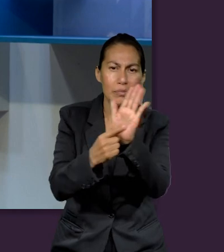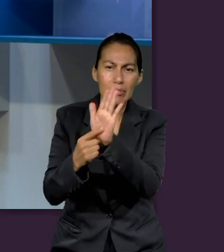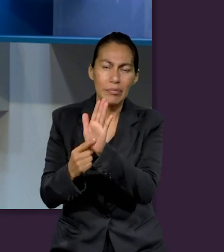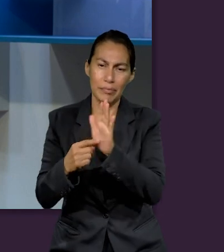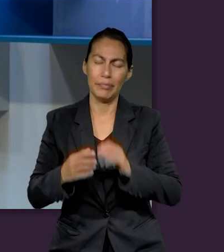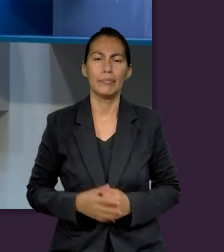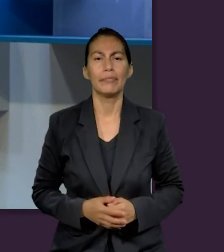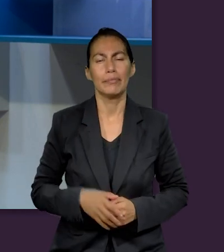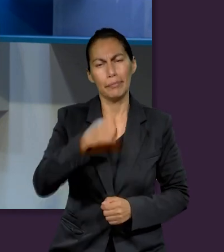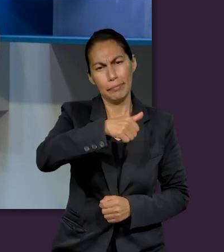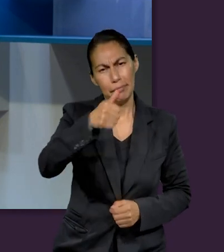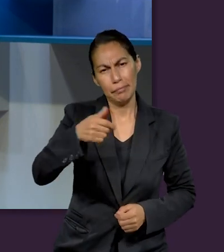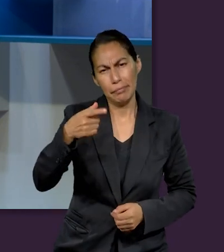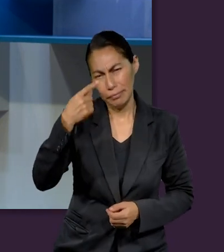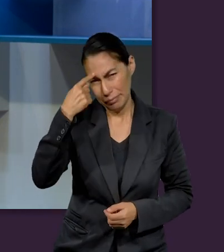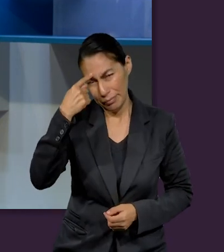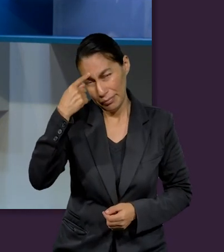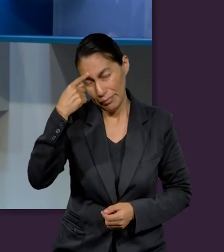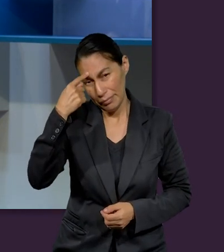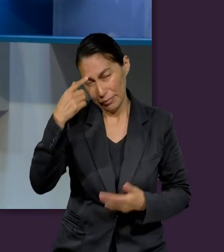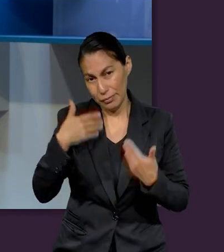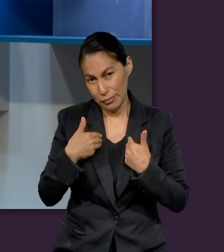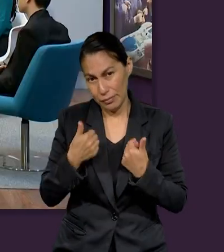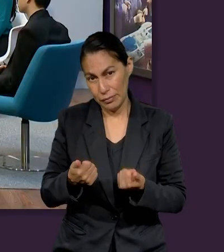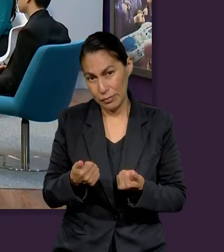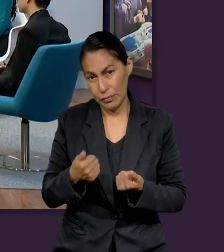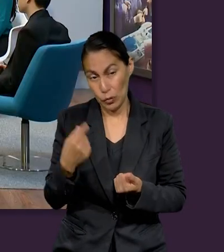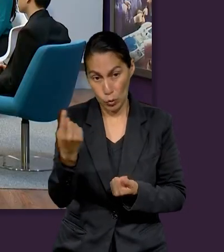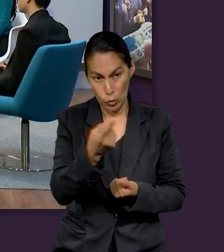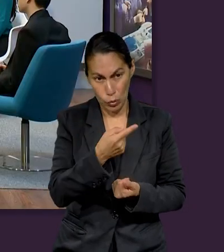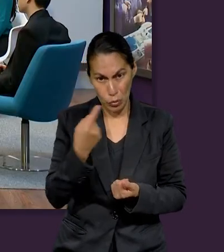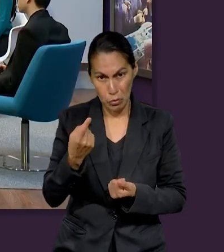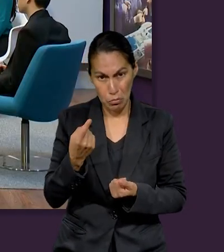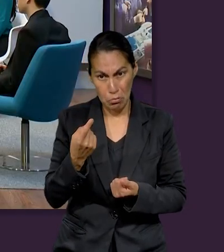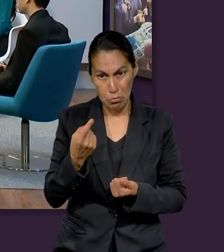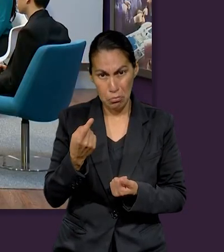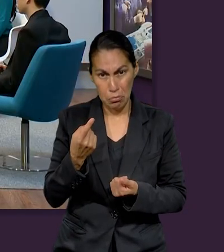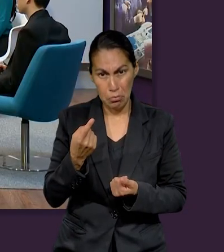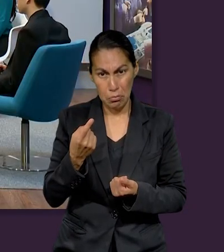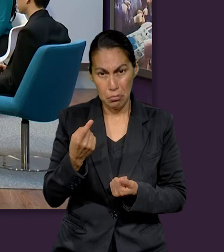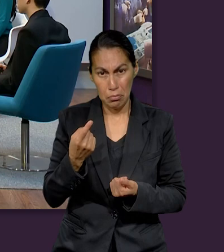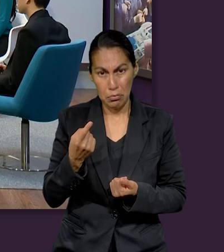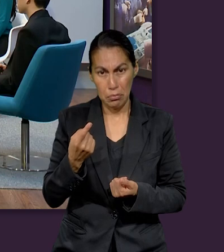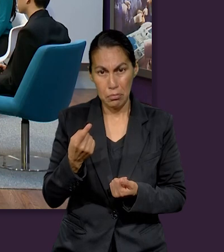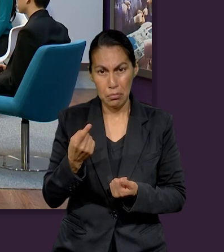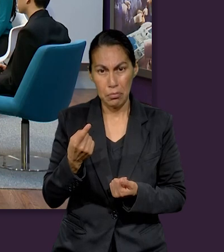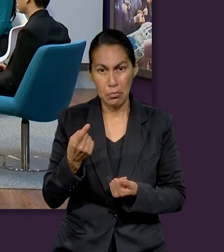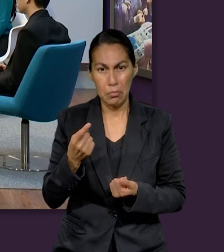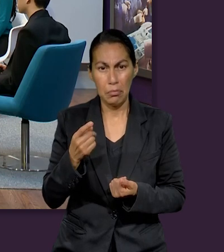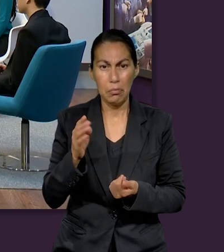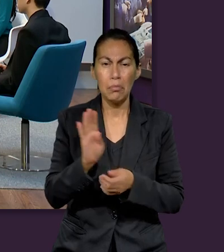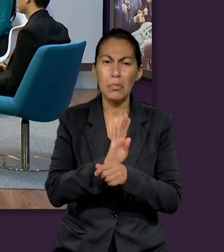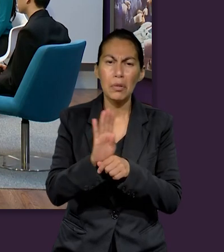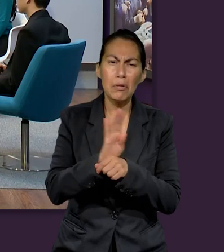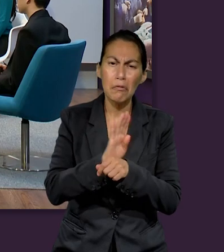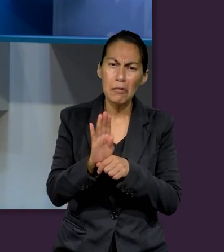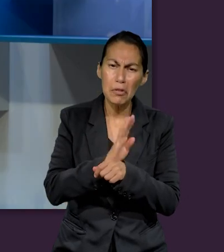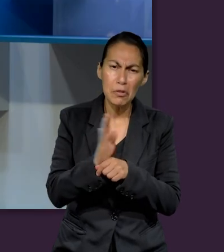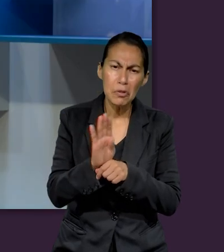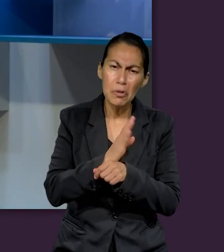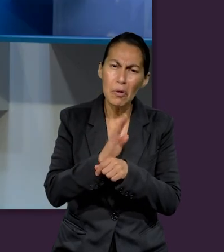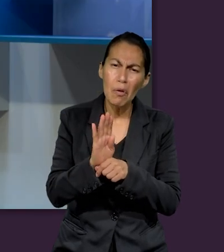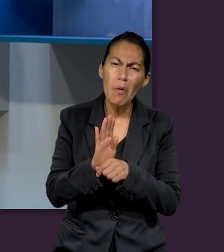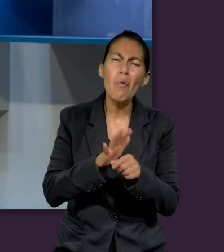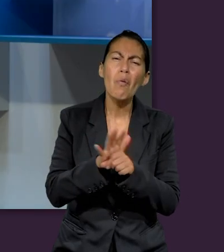que lo desarrolla muy bien la lesión Qué beneficios tiene cuando yo en vida en muerte